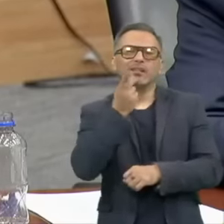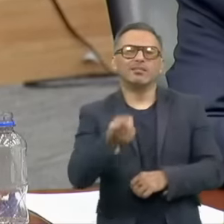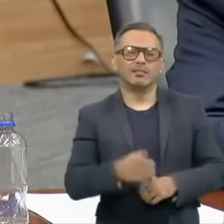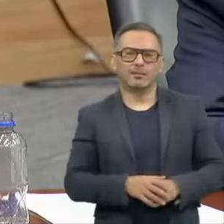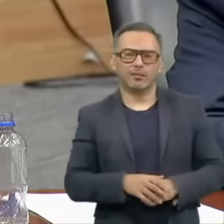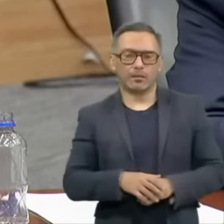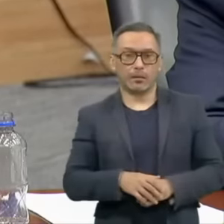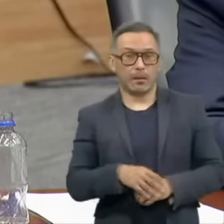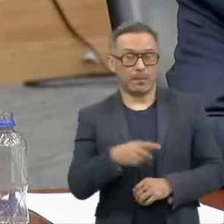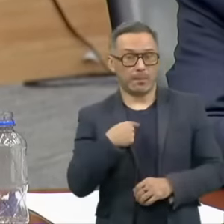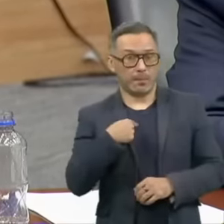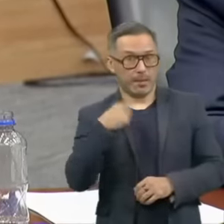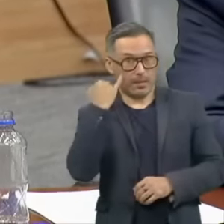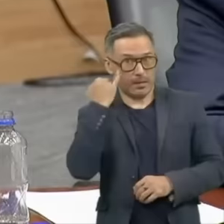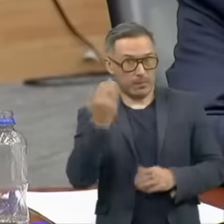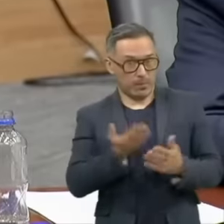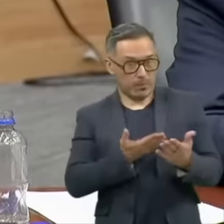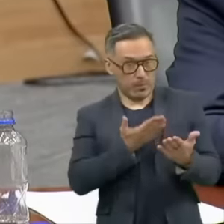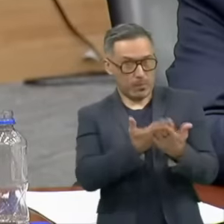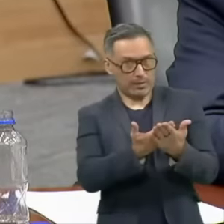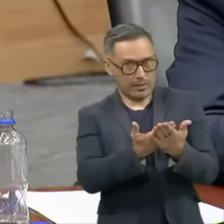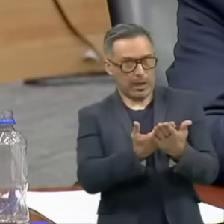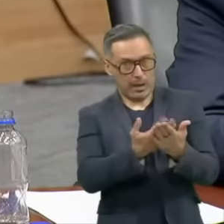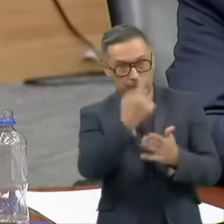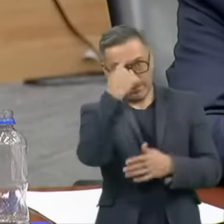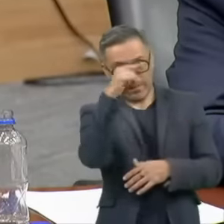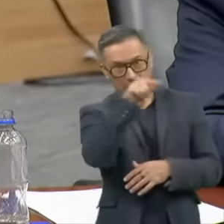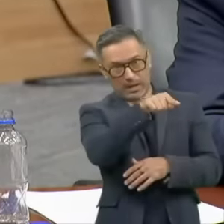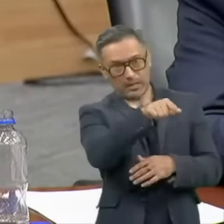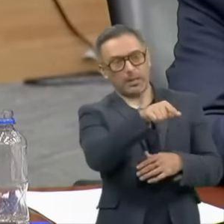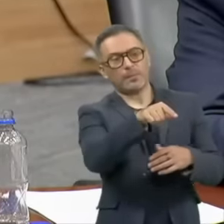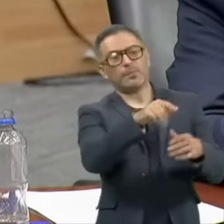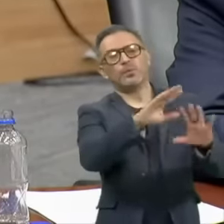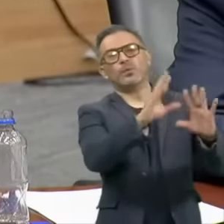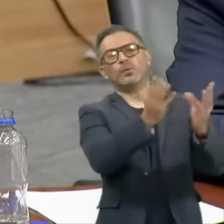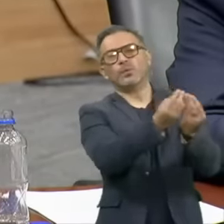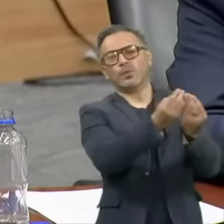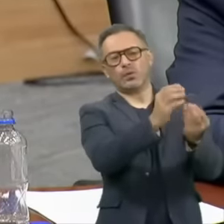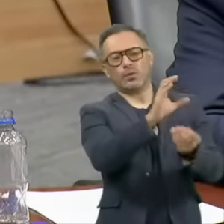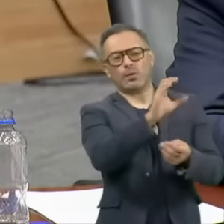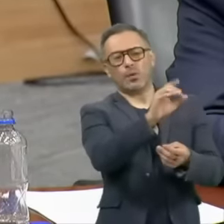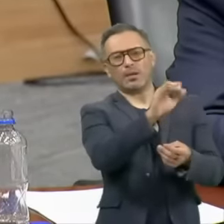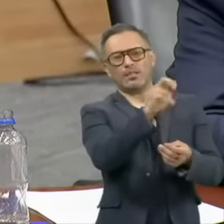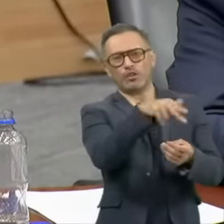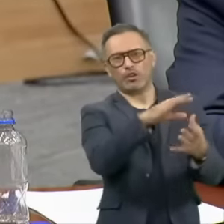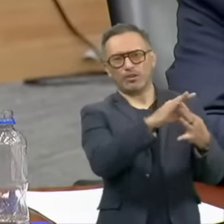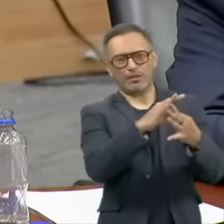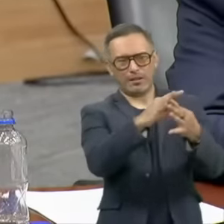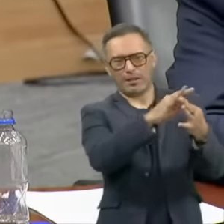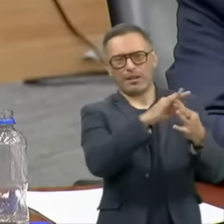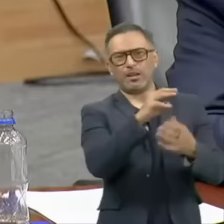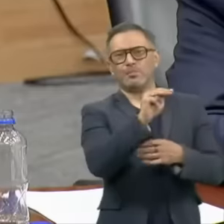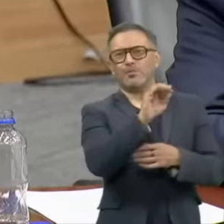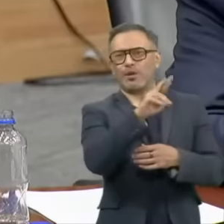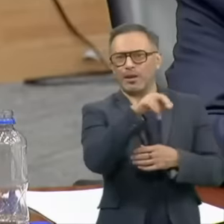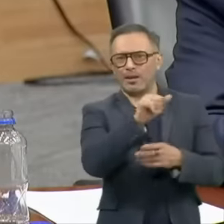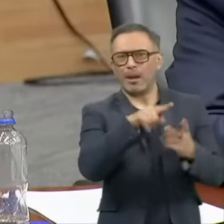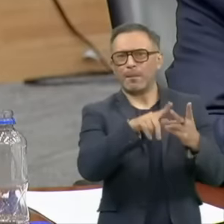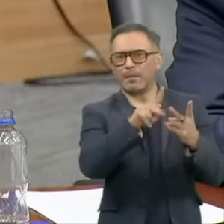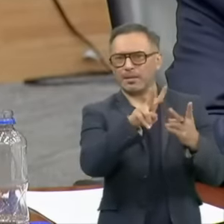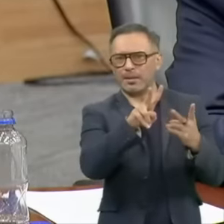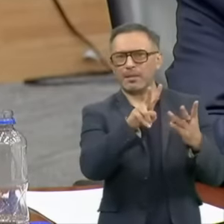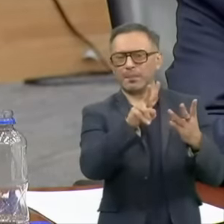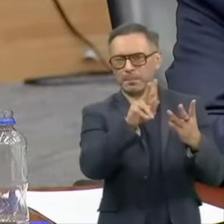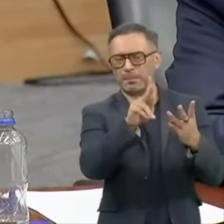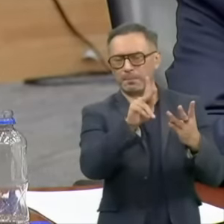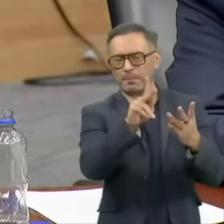mi propuesta es para limitar a la coalición de Morena, PT y Verde para que no puedan